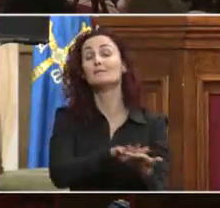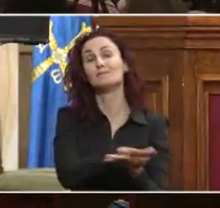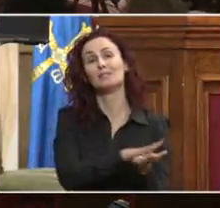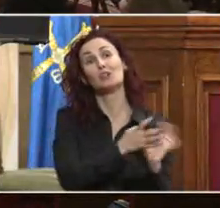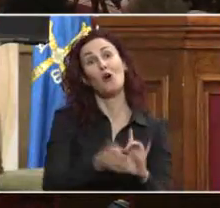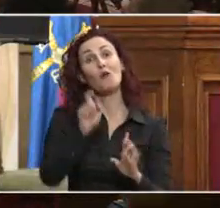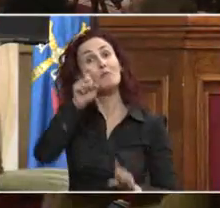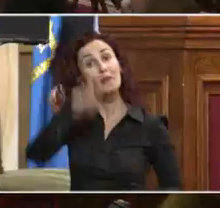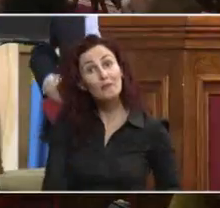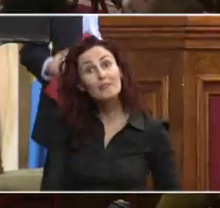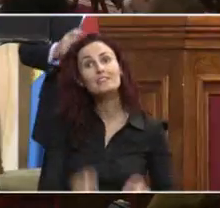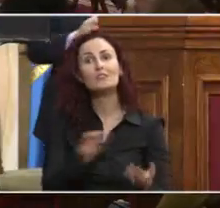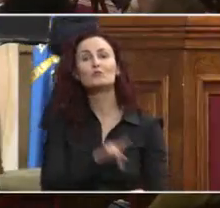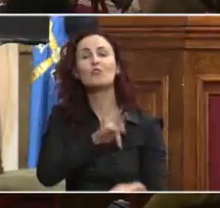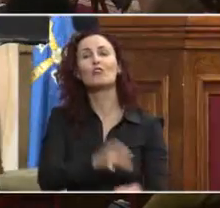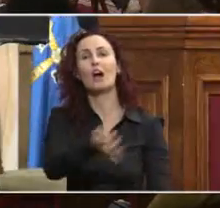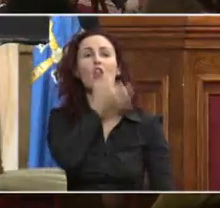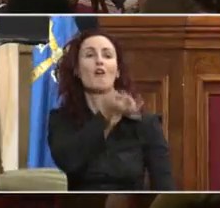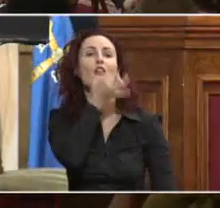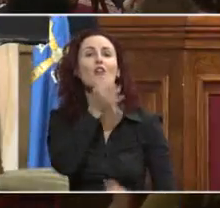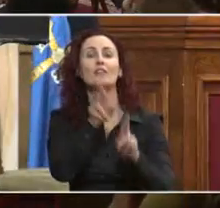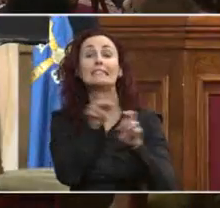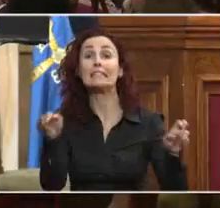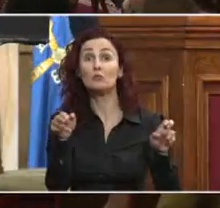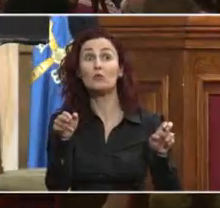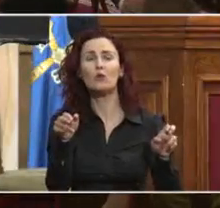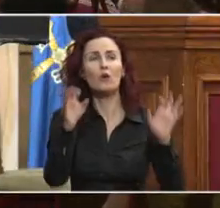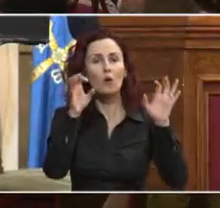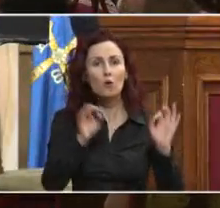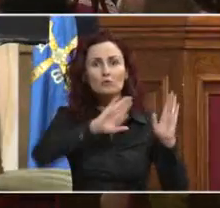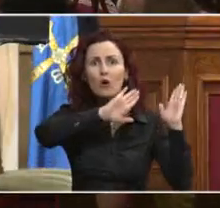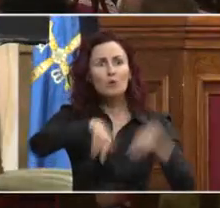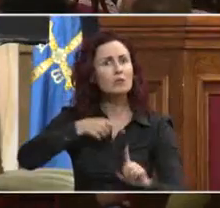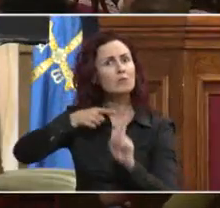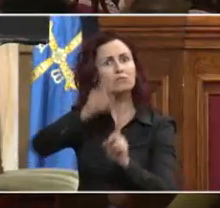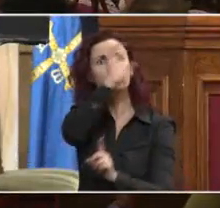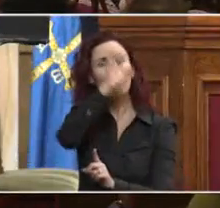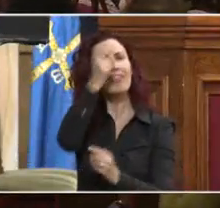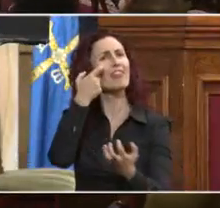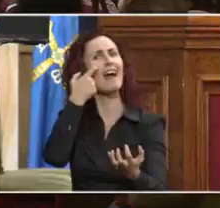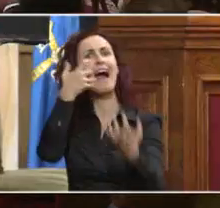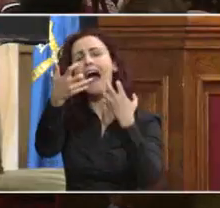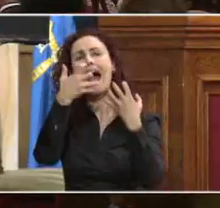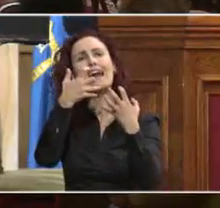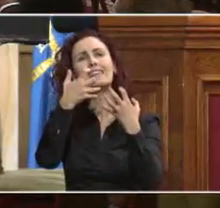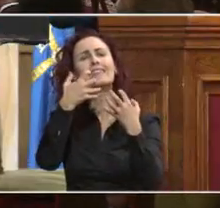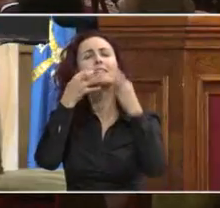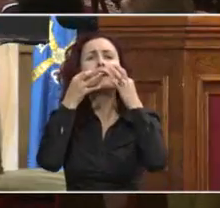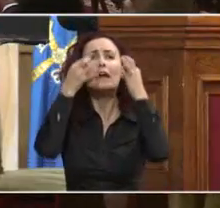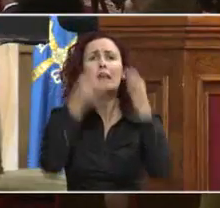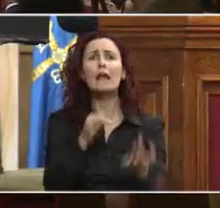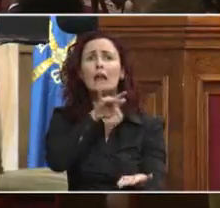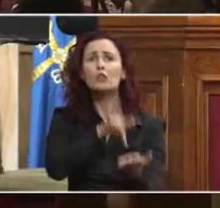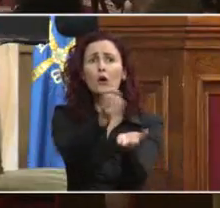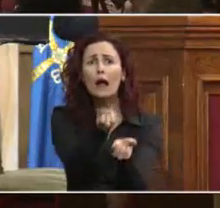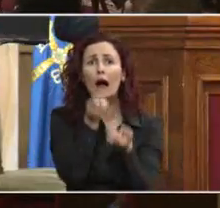Mastro Piero, en la intervención titulada «Del verdadero y último fin de las ciencias y las artes, tal como fue revelado